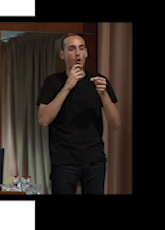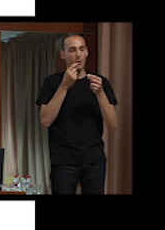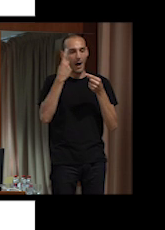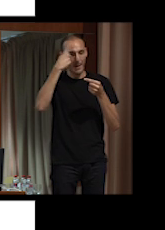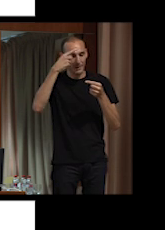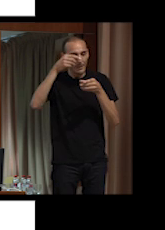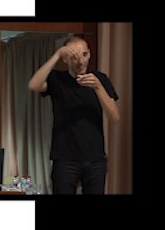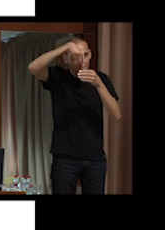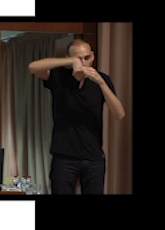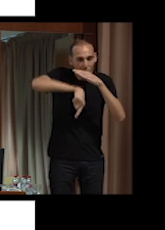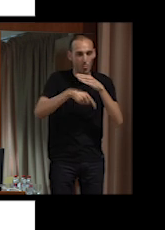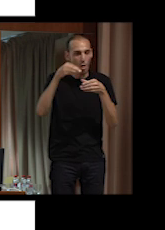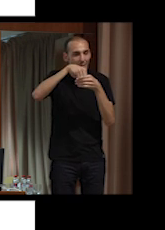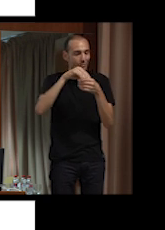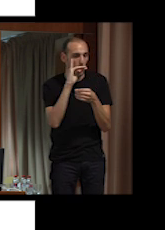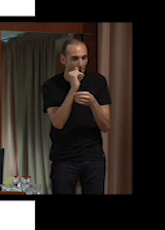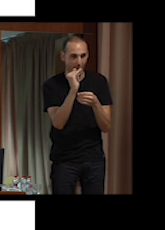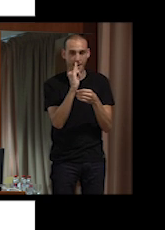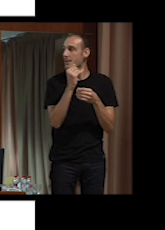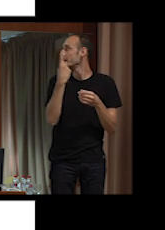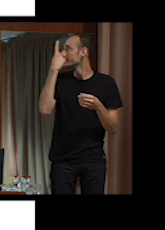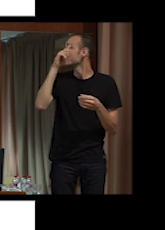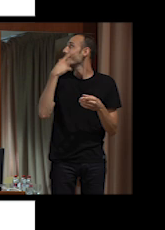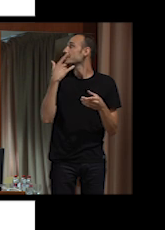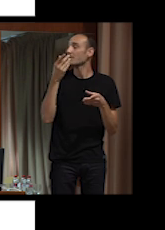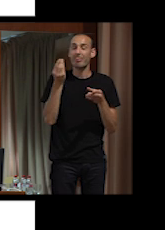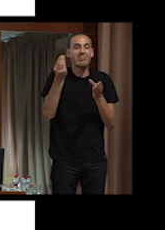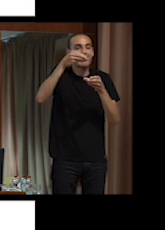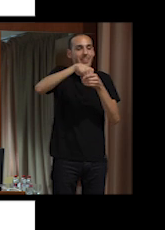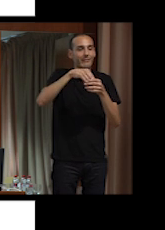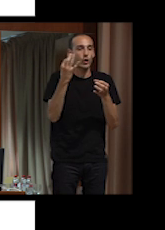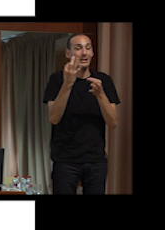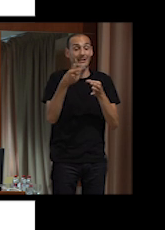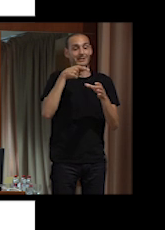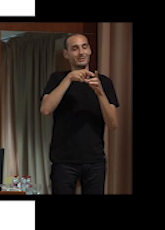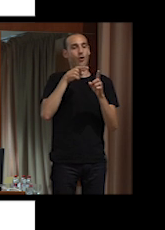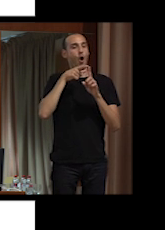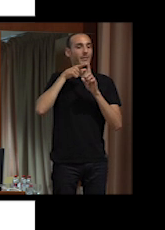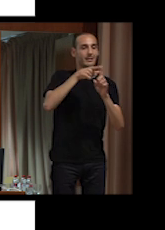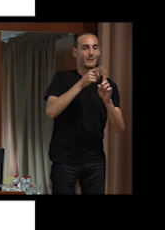veréis cómo surgen análogos de las hipocretinas que son muy específicos para regular lo que es el sueño y la vigilia.